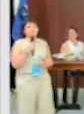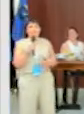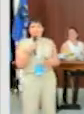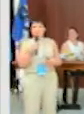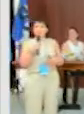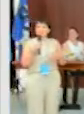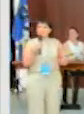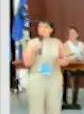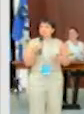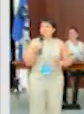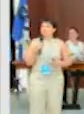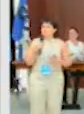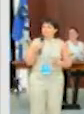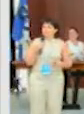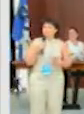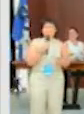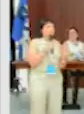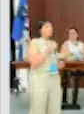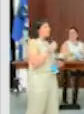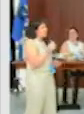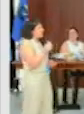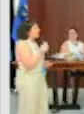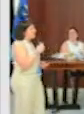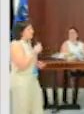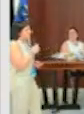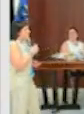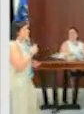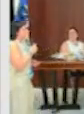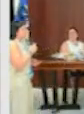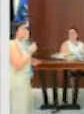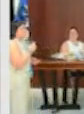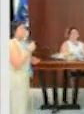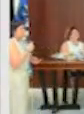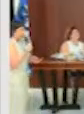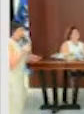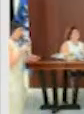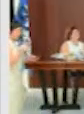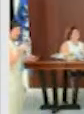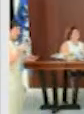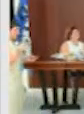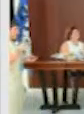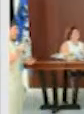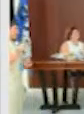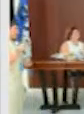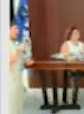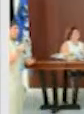fueron mencionando algunas cosas de las que por